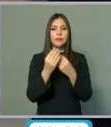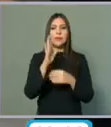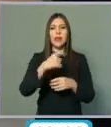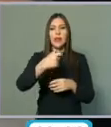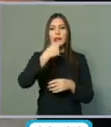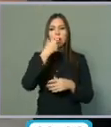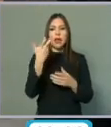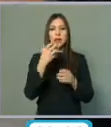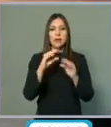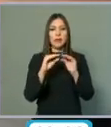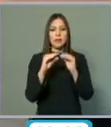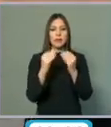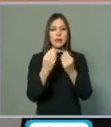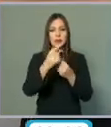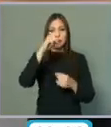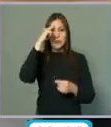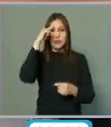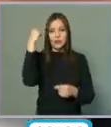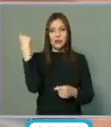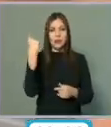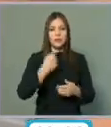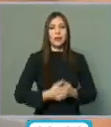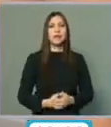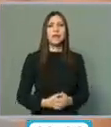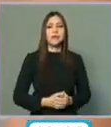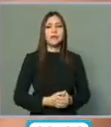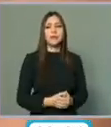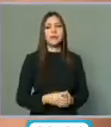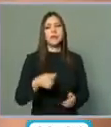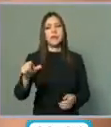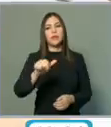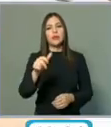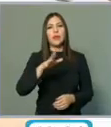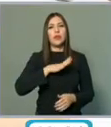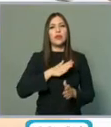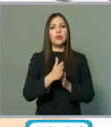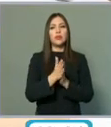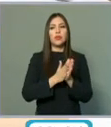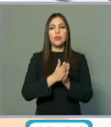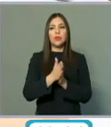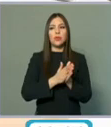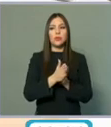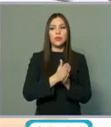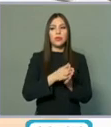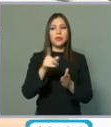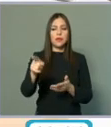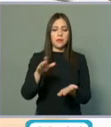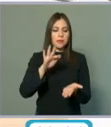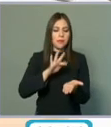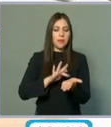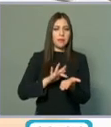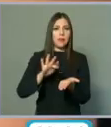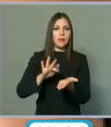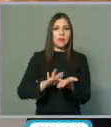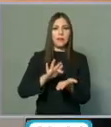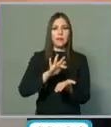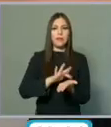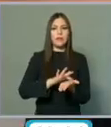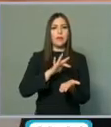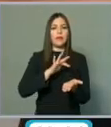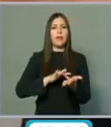muy sencillo. Y de este lado, ahí se alcanza a ver, tengo chispas de chocolate. Lo que voy a hacer va a ser comenzar a agregarle